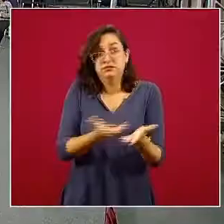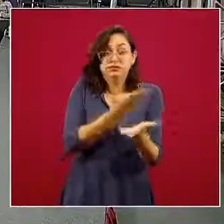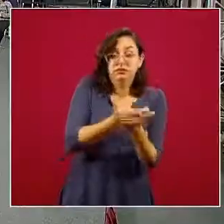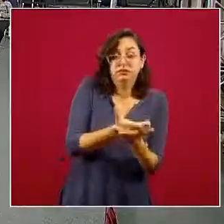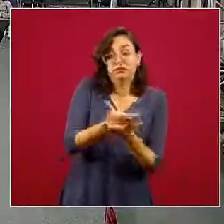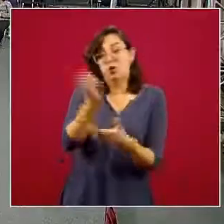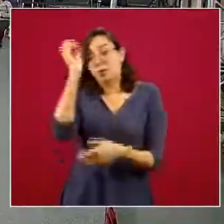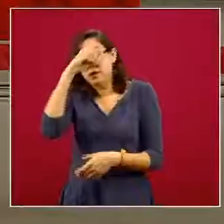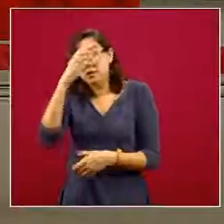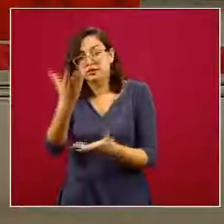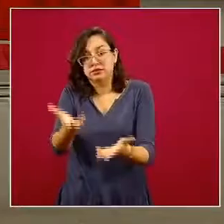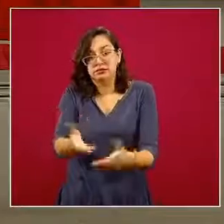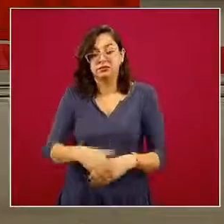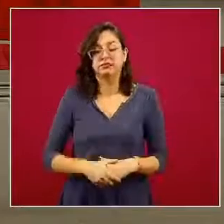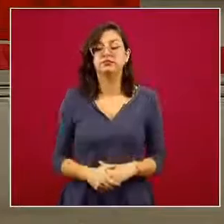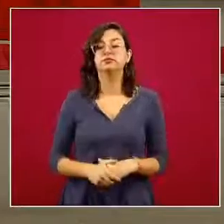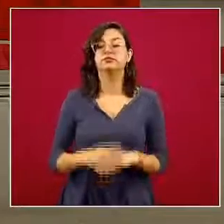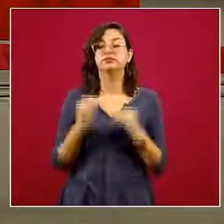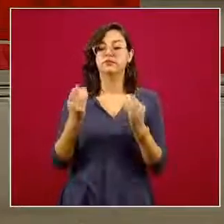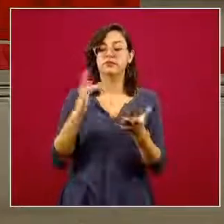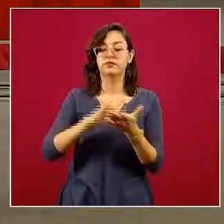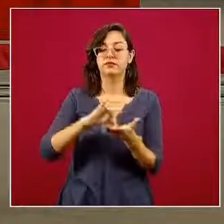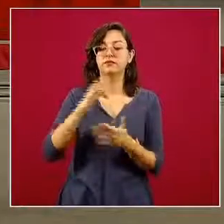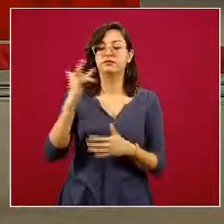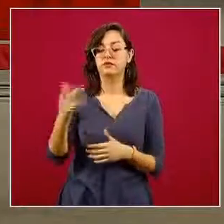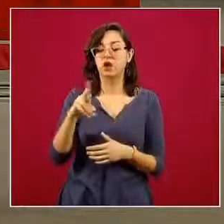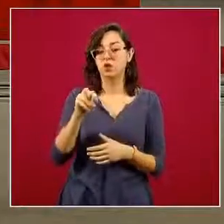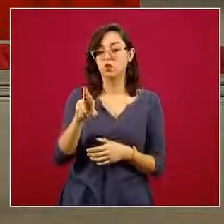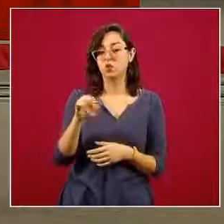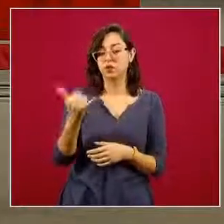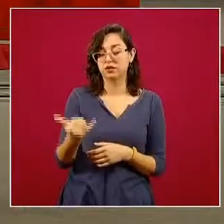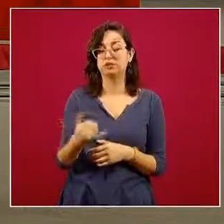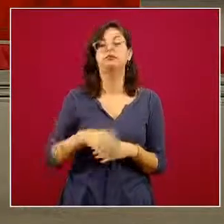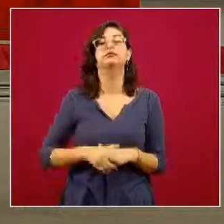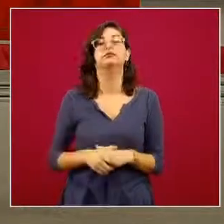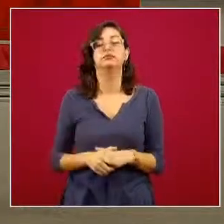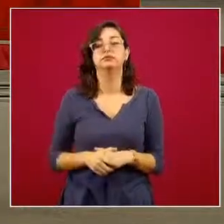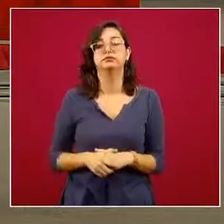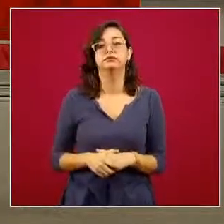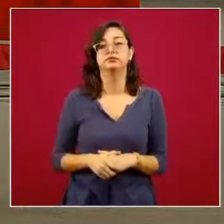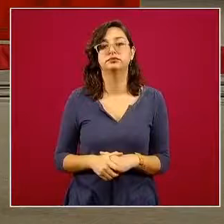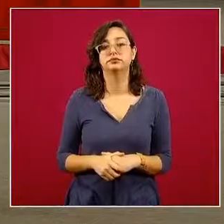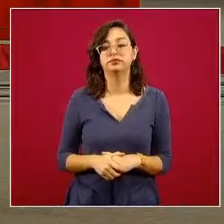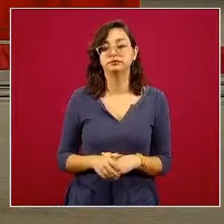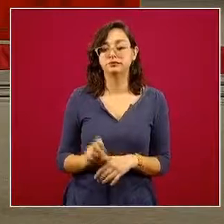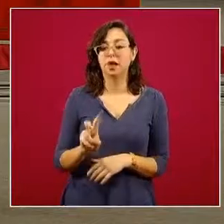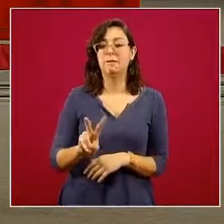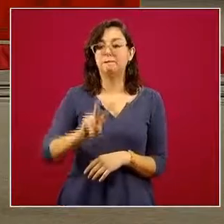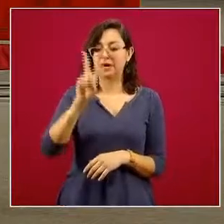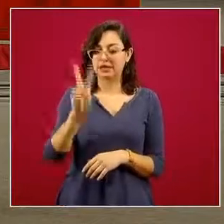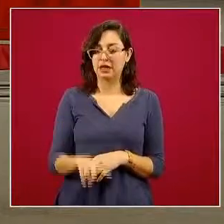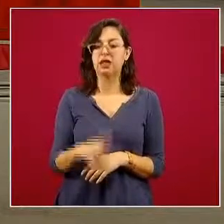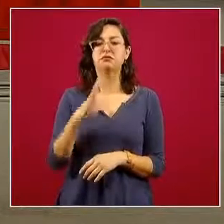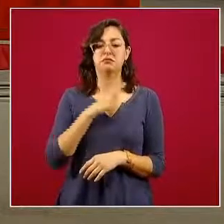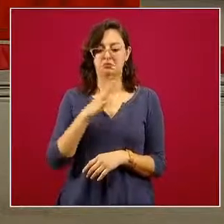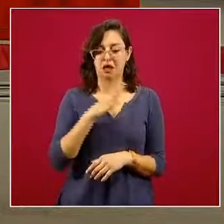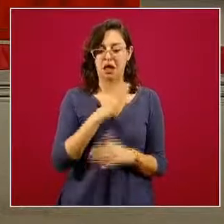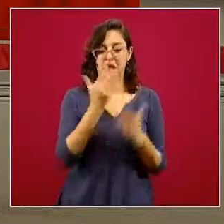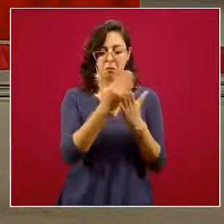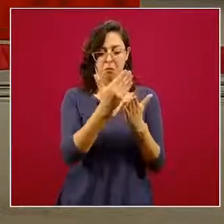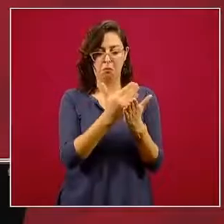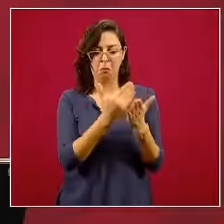Muchas gracias, Nuria Fernández, de la Caracola. Efectivamente, hay modelos exitosos